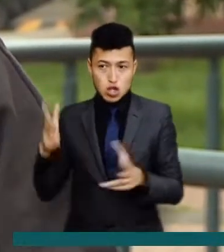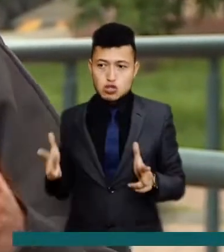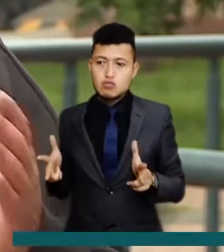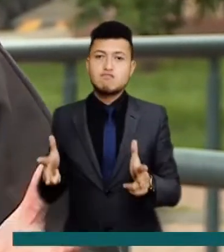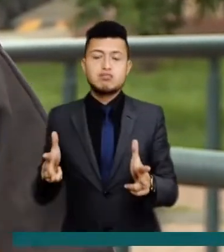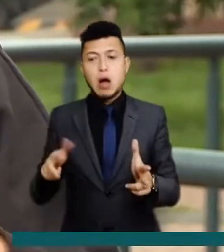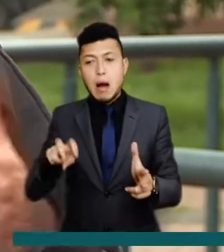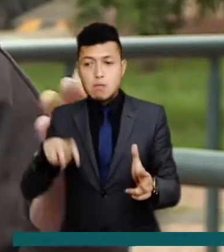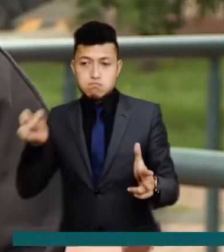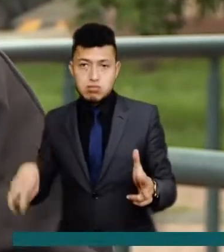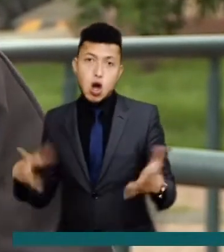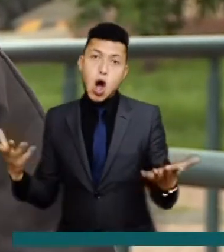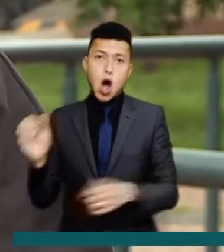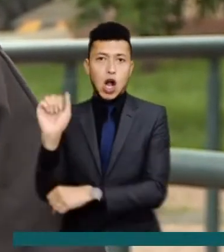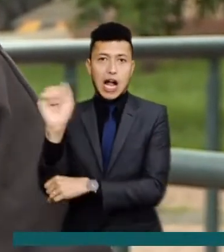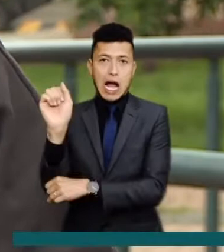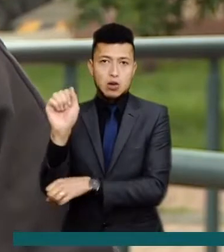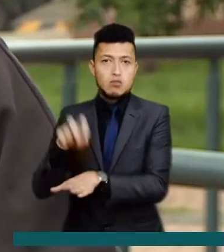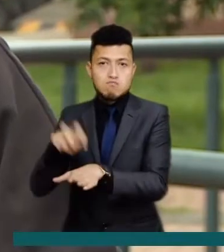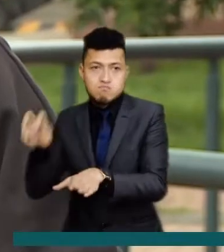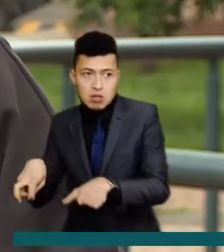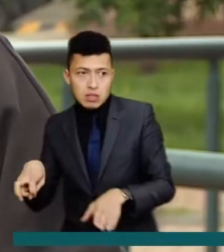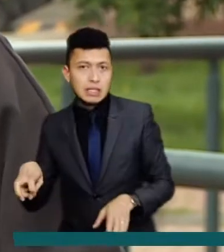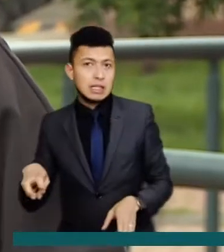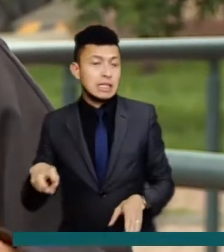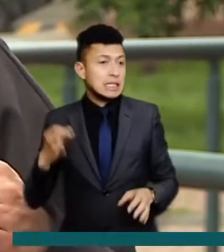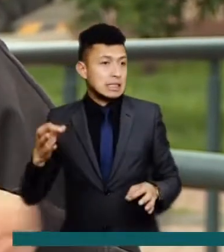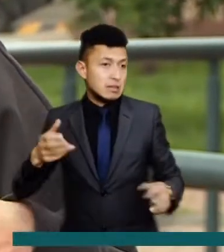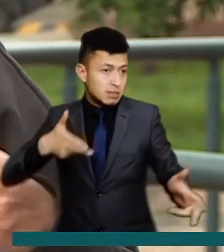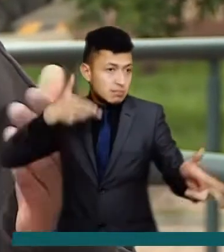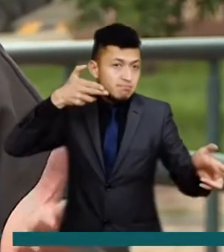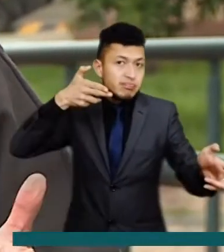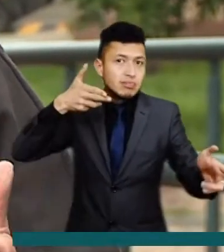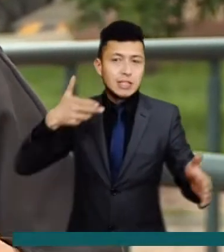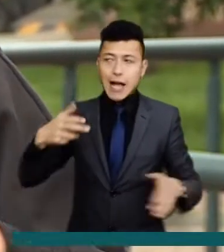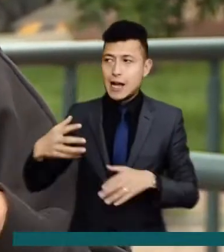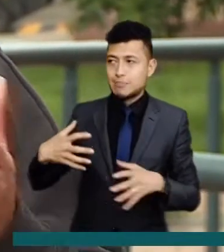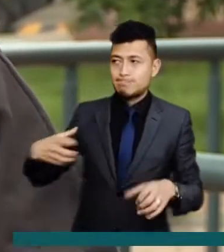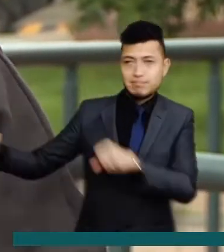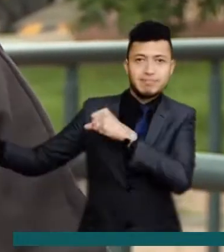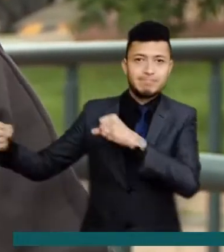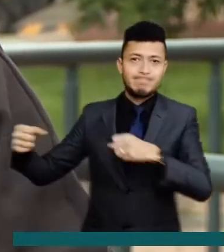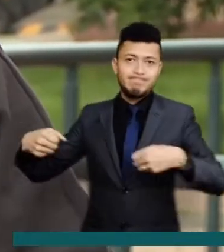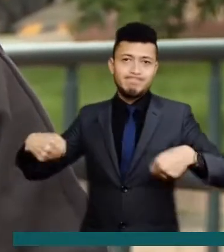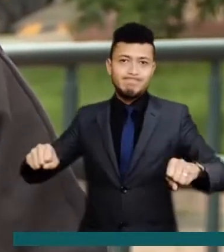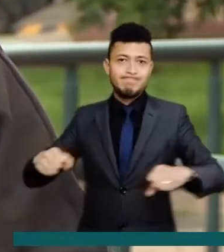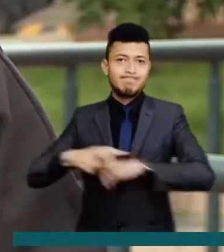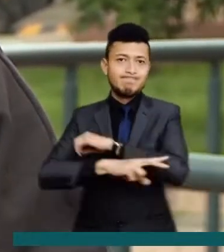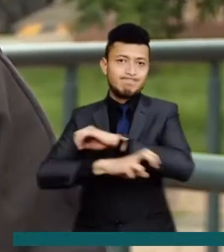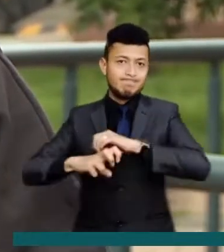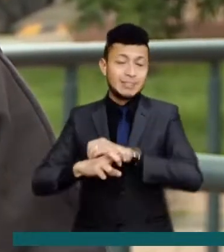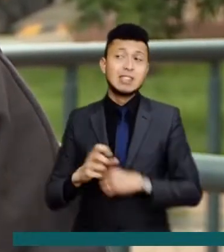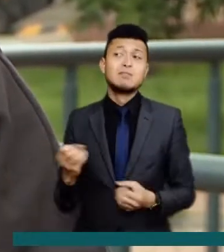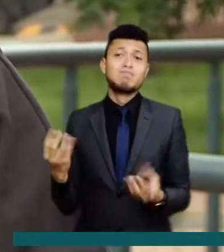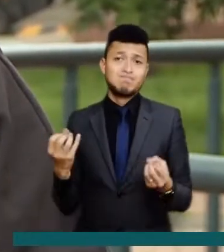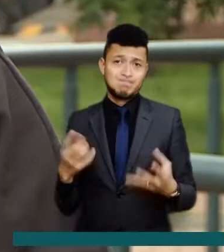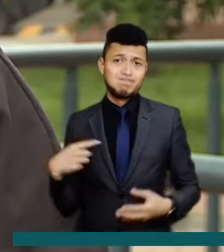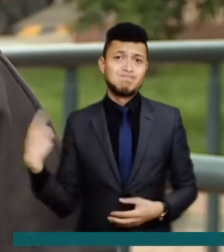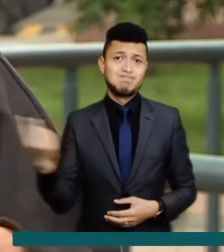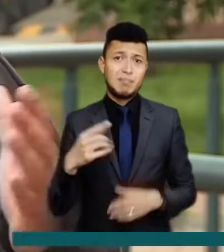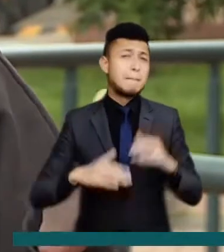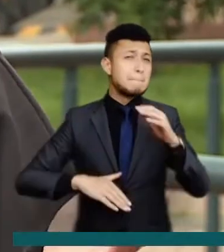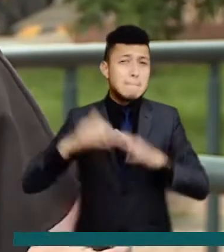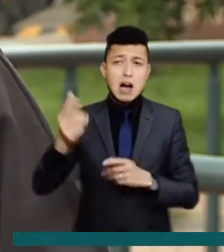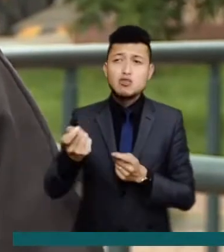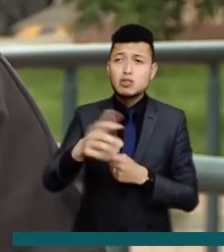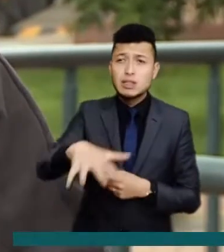acompañante, se bajan o de vehículos, también nos ha pasado, y nos cogen con mano armada y nos roban las motocicletas. Eso está presentando muchísimo,